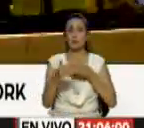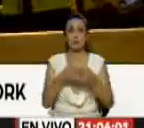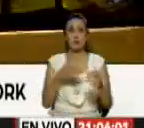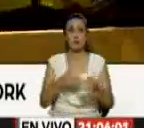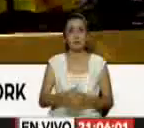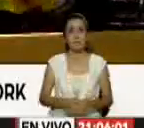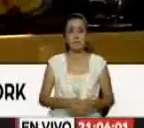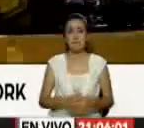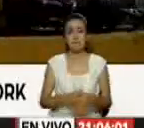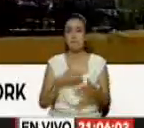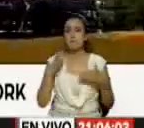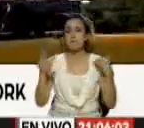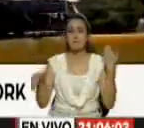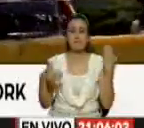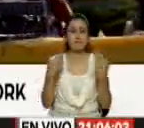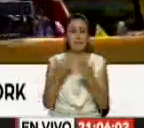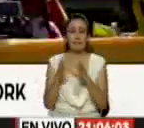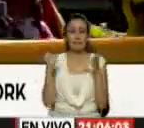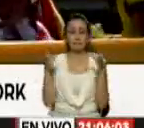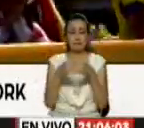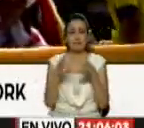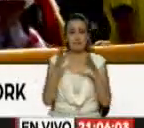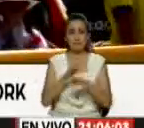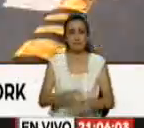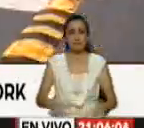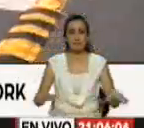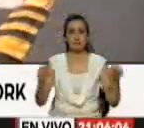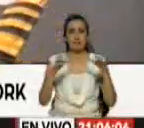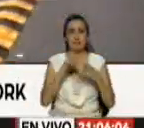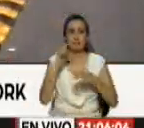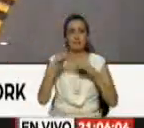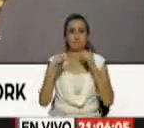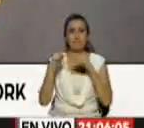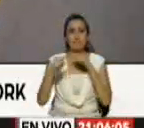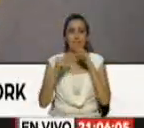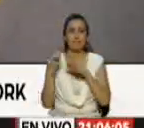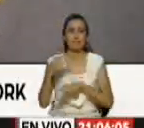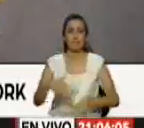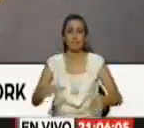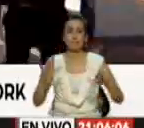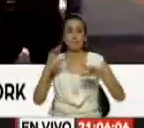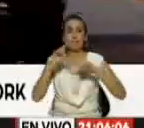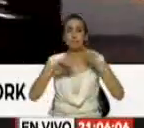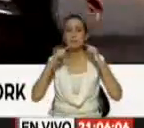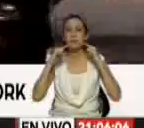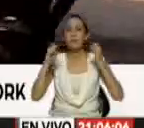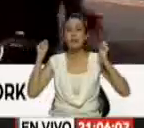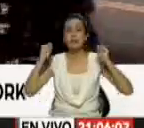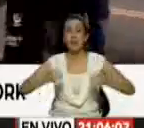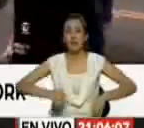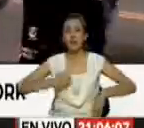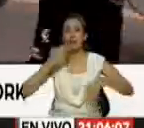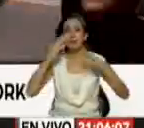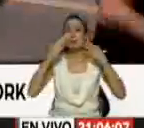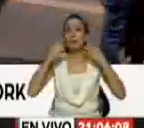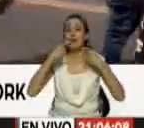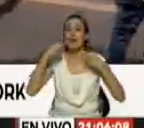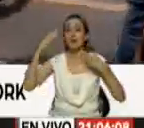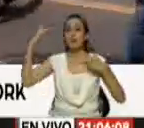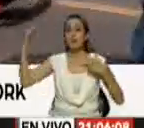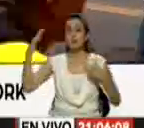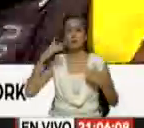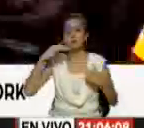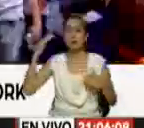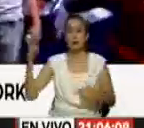ausencia. De todas partes acuden grupos e individuos para compartir y alegrar. Y el amor fino del Ecuador no